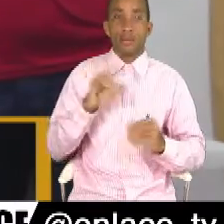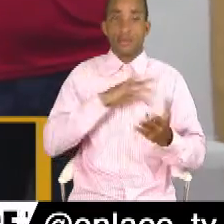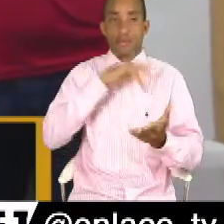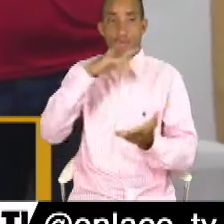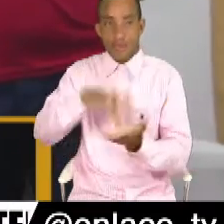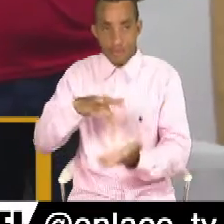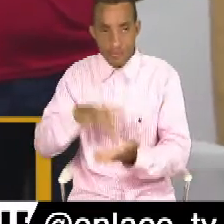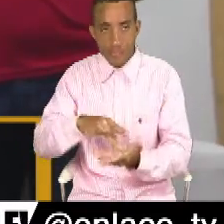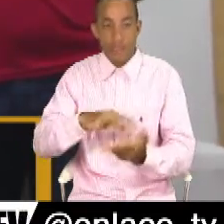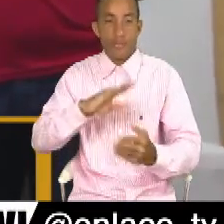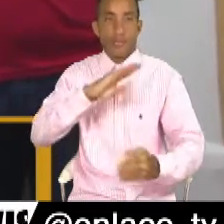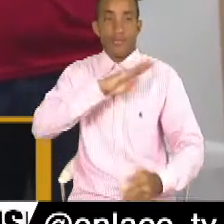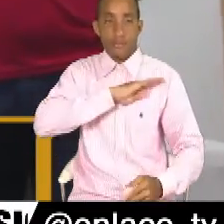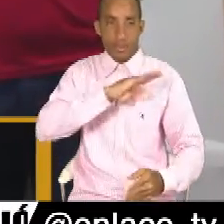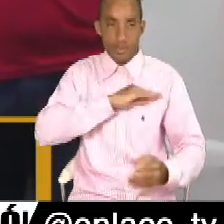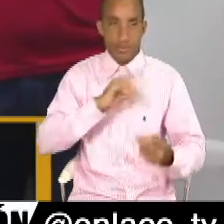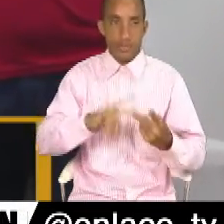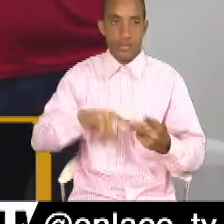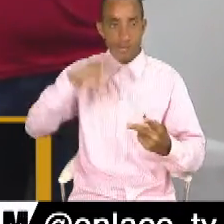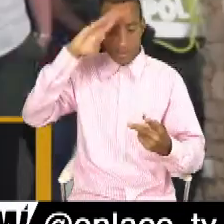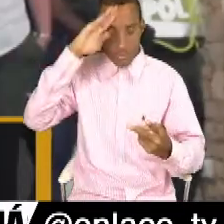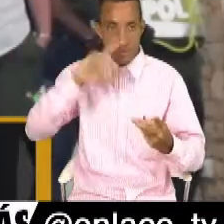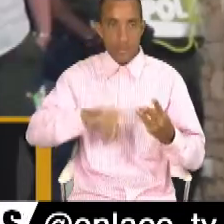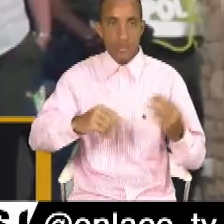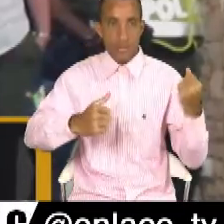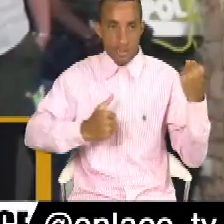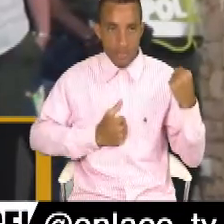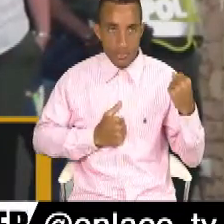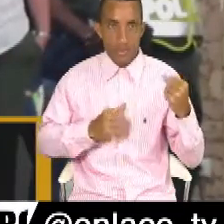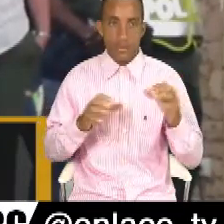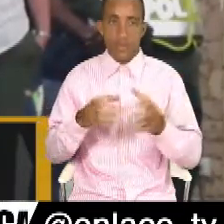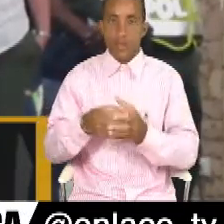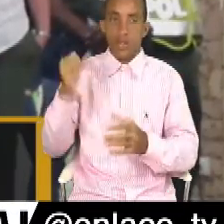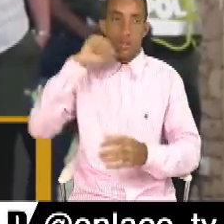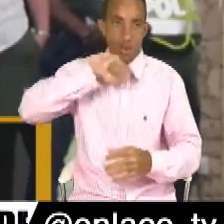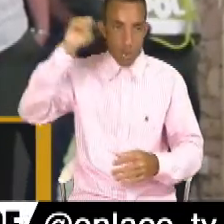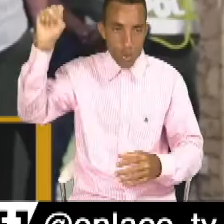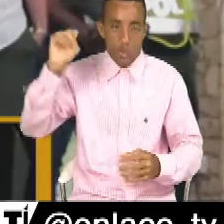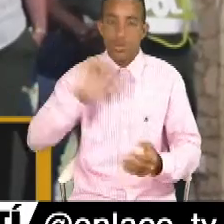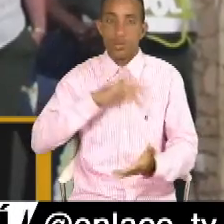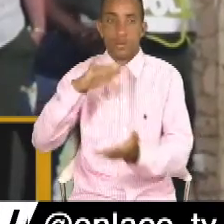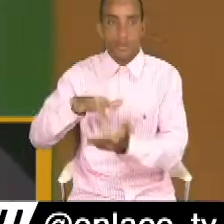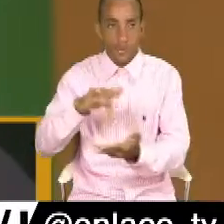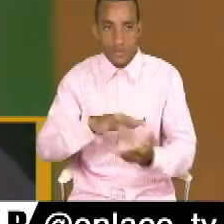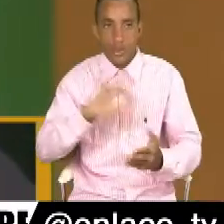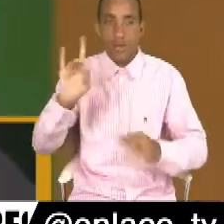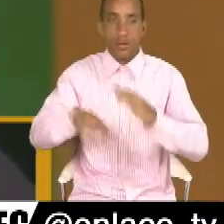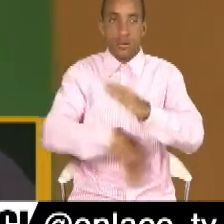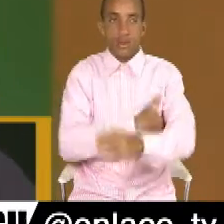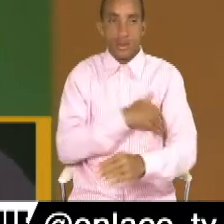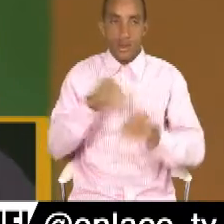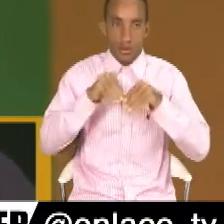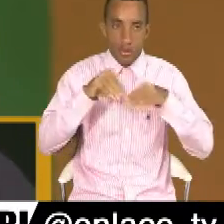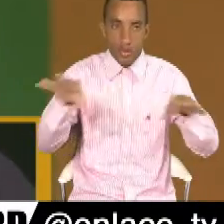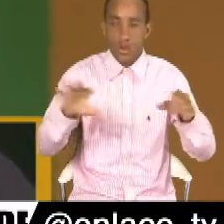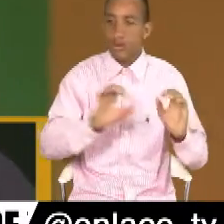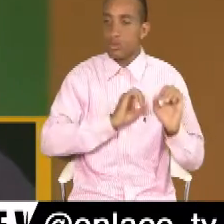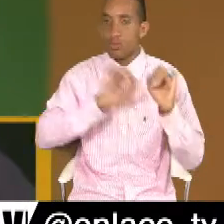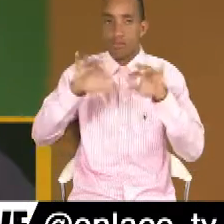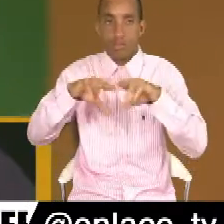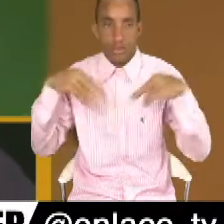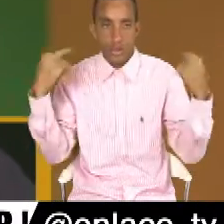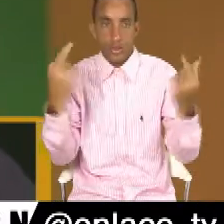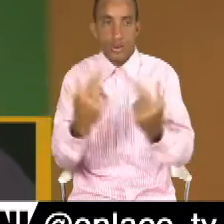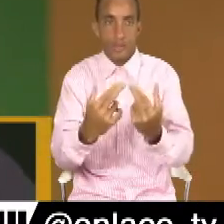ciudad, policía, ejército, dirigentes sindicales del abuso y funcionarios del Ministerio Público. Son 5 condiciones: las condiciones